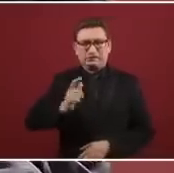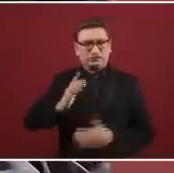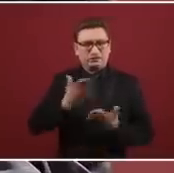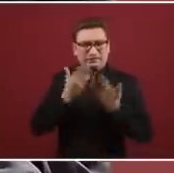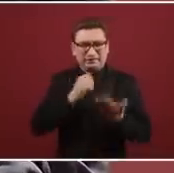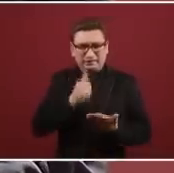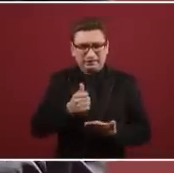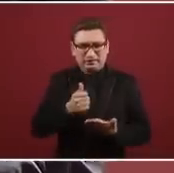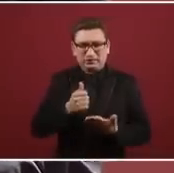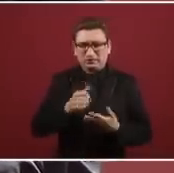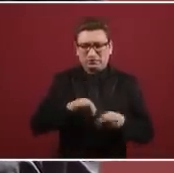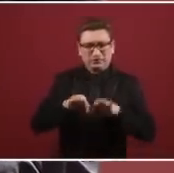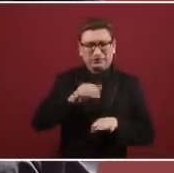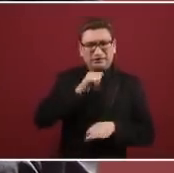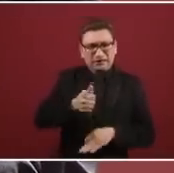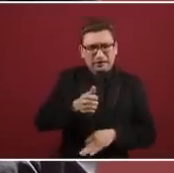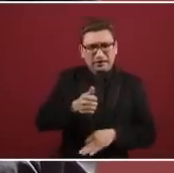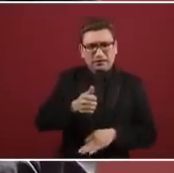nada por ellos.